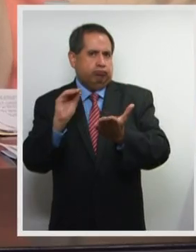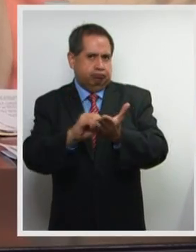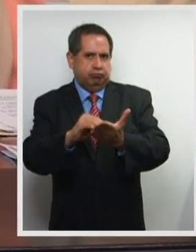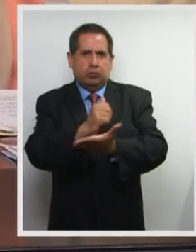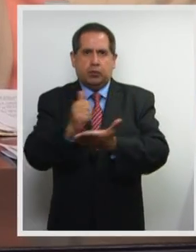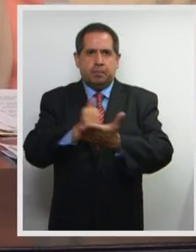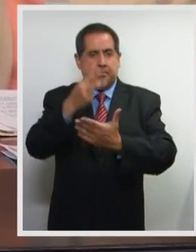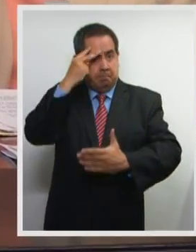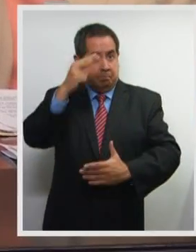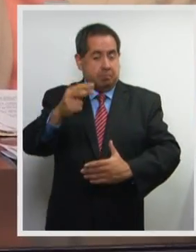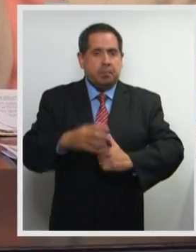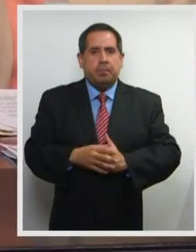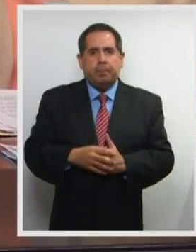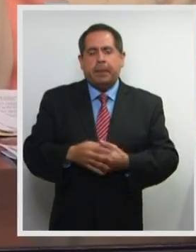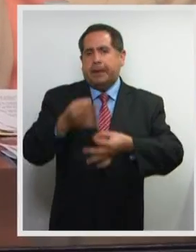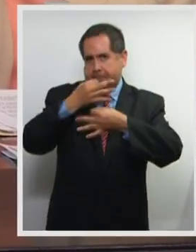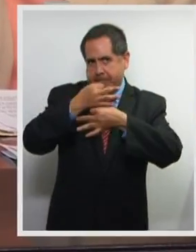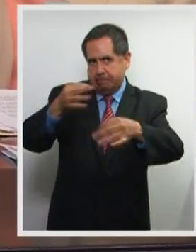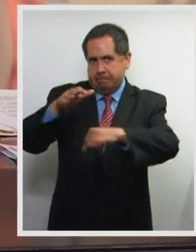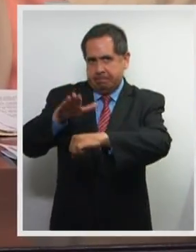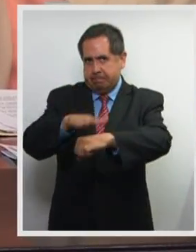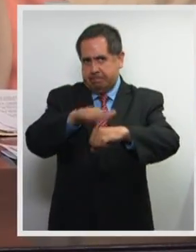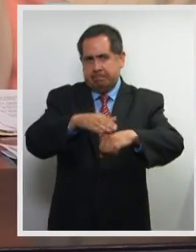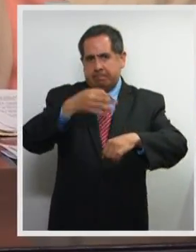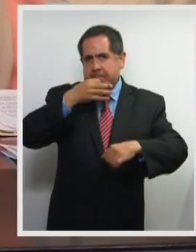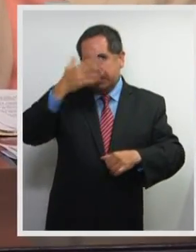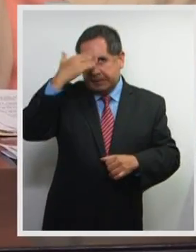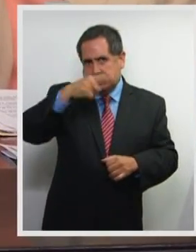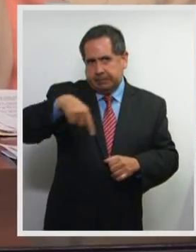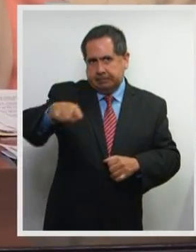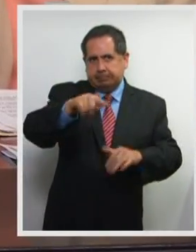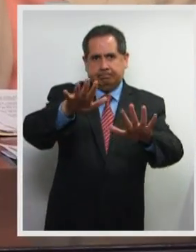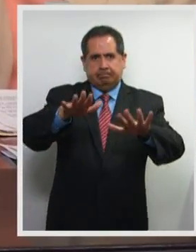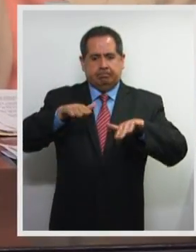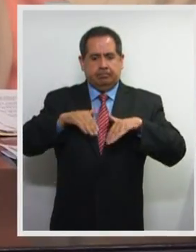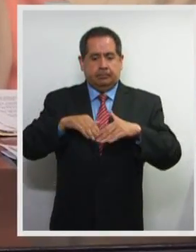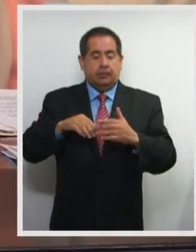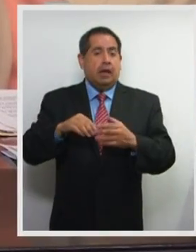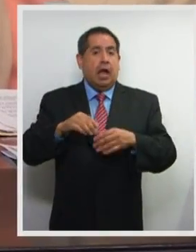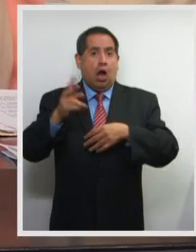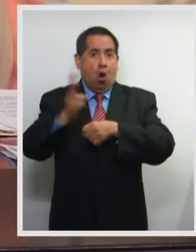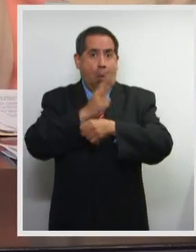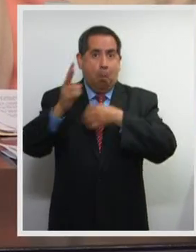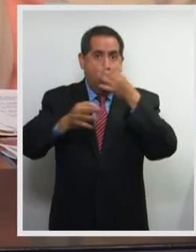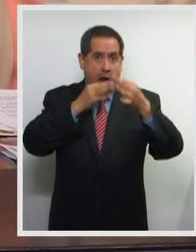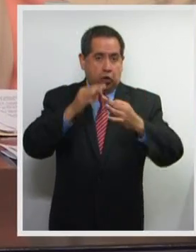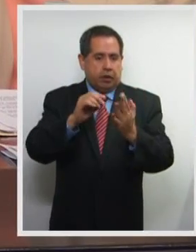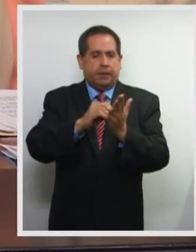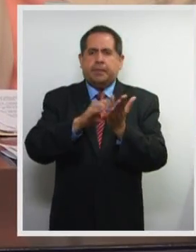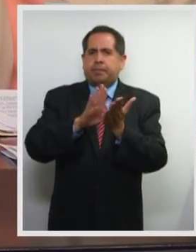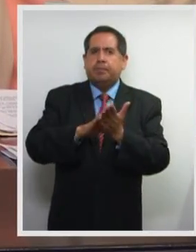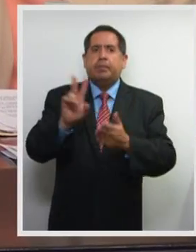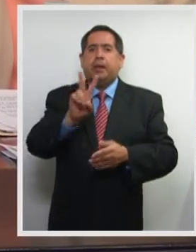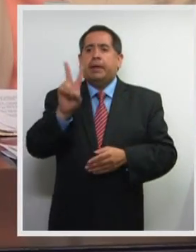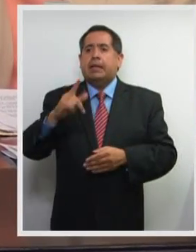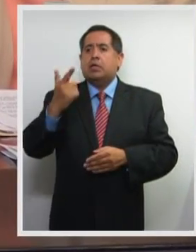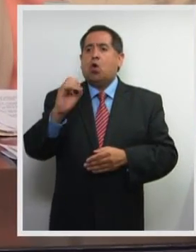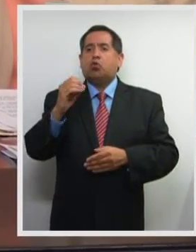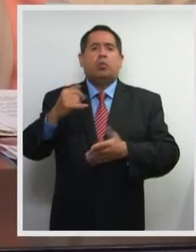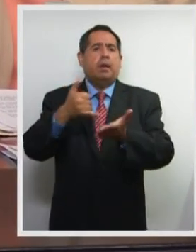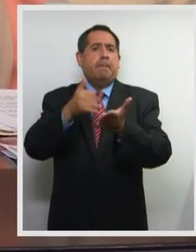México. Hago del conocimiento de este Pleno que esta convocatoria fue publicada el viernes 7 de octubre en las